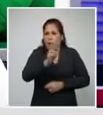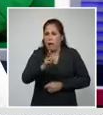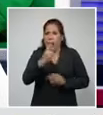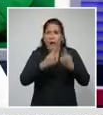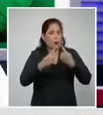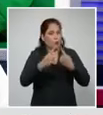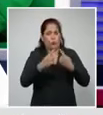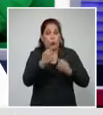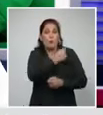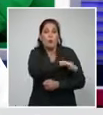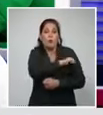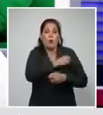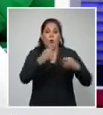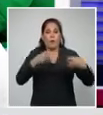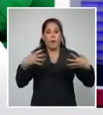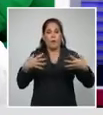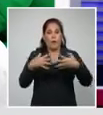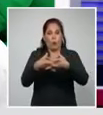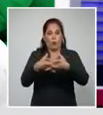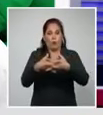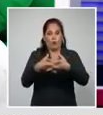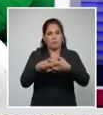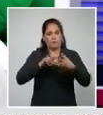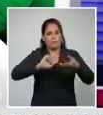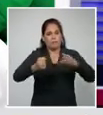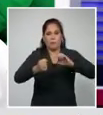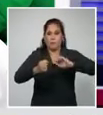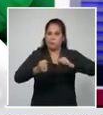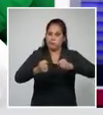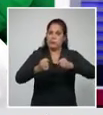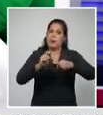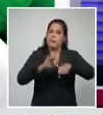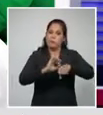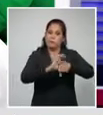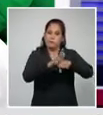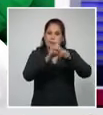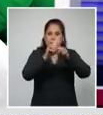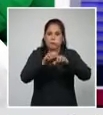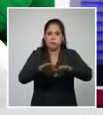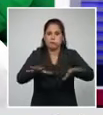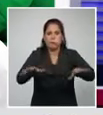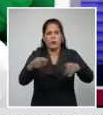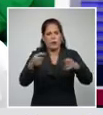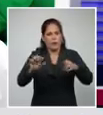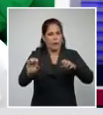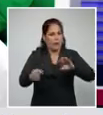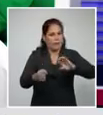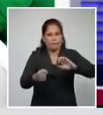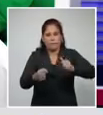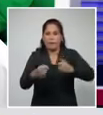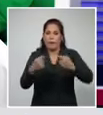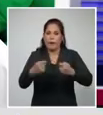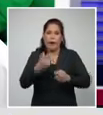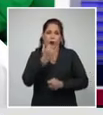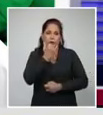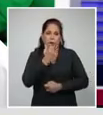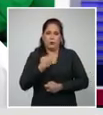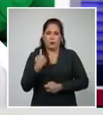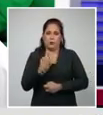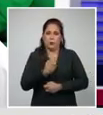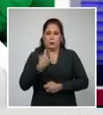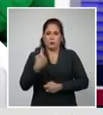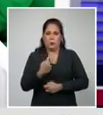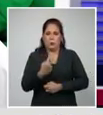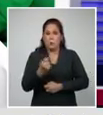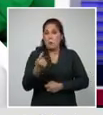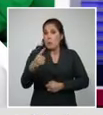conjunto, poder controlar esta elevada transmisión que tanto daño nos está haciendo. Nos está haciendo